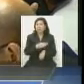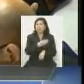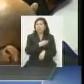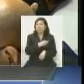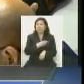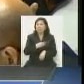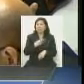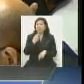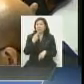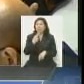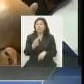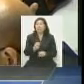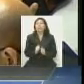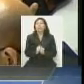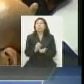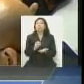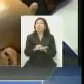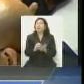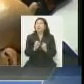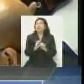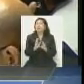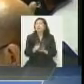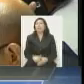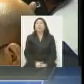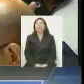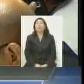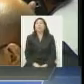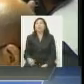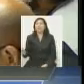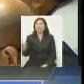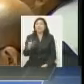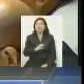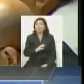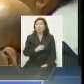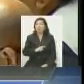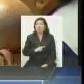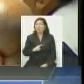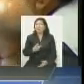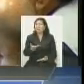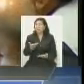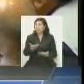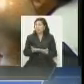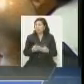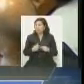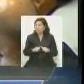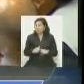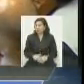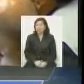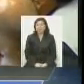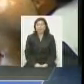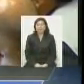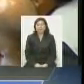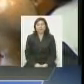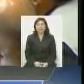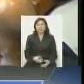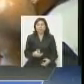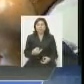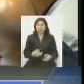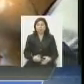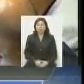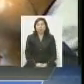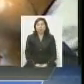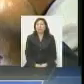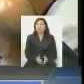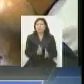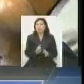Ministros responde con claridad que ninguna autoridad puede abocarse a causas pendientes ante el cargo ante